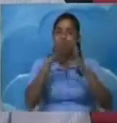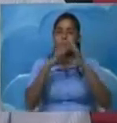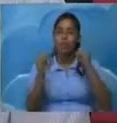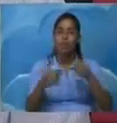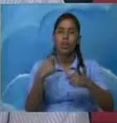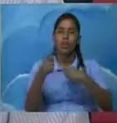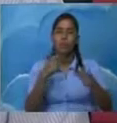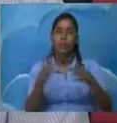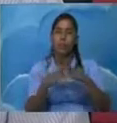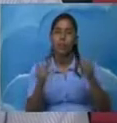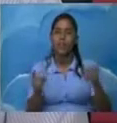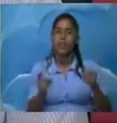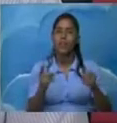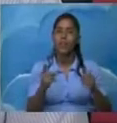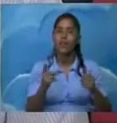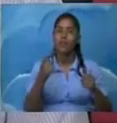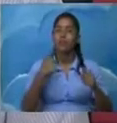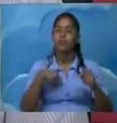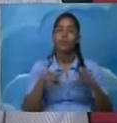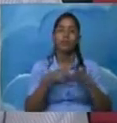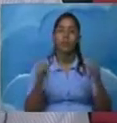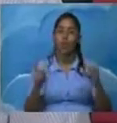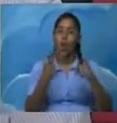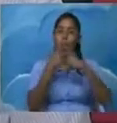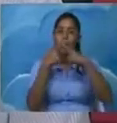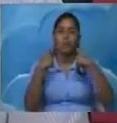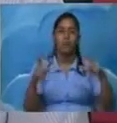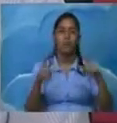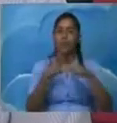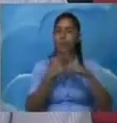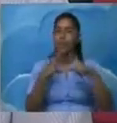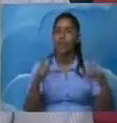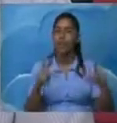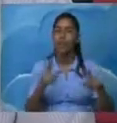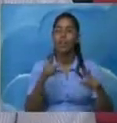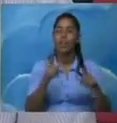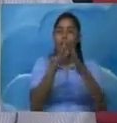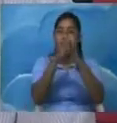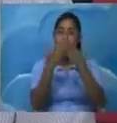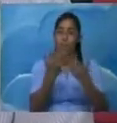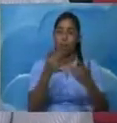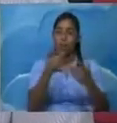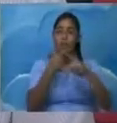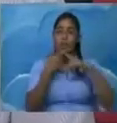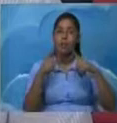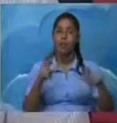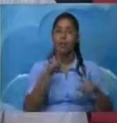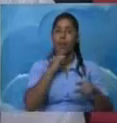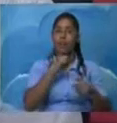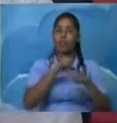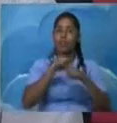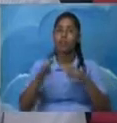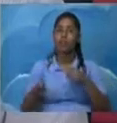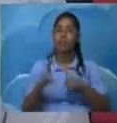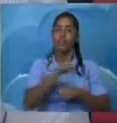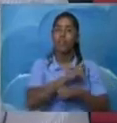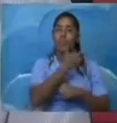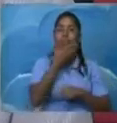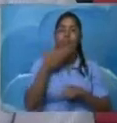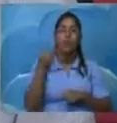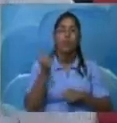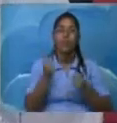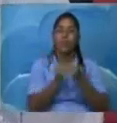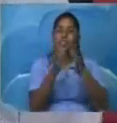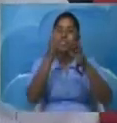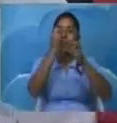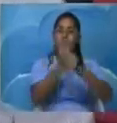reparte debe repartir con liberalidad. Y la palabra liberalidad es desprenderse de lo mejor y sin esperar